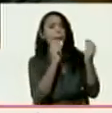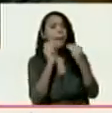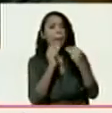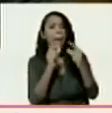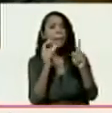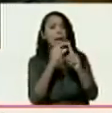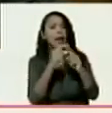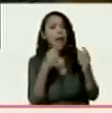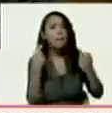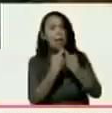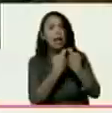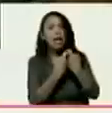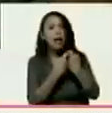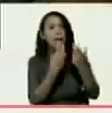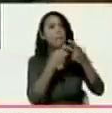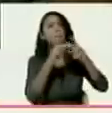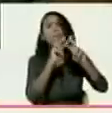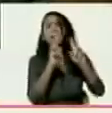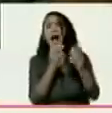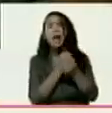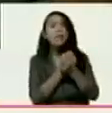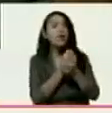amor.